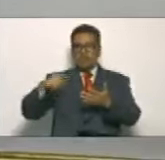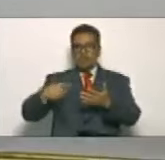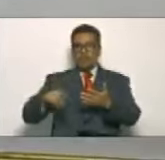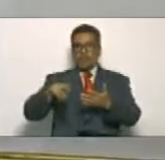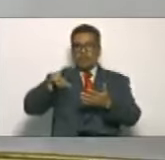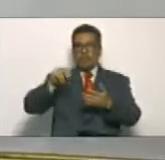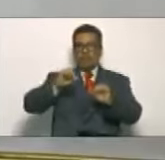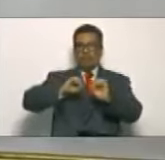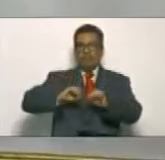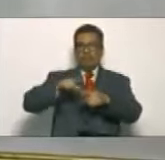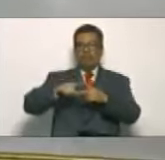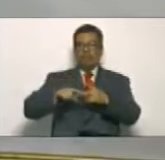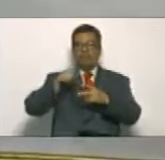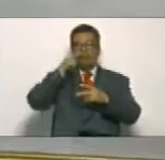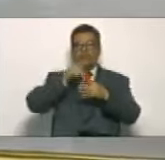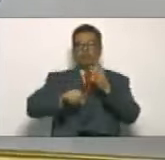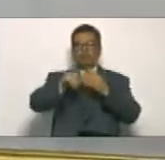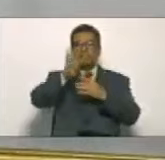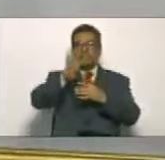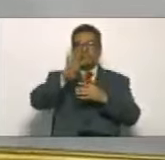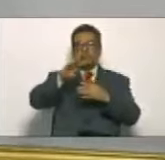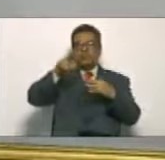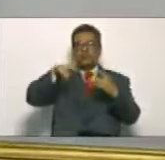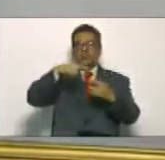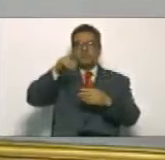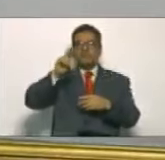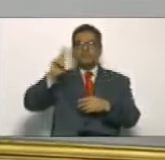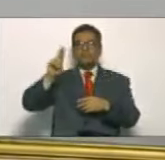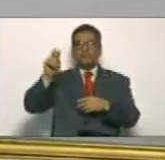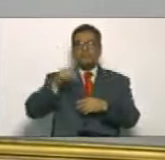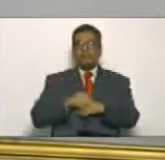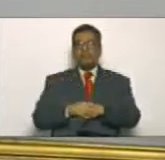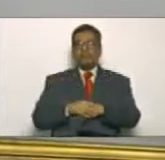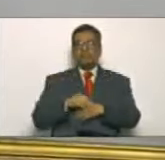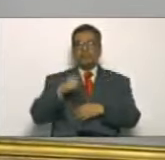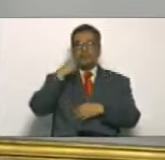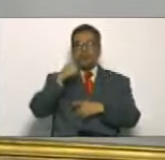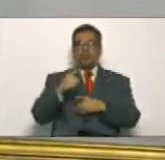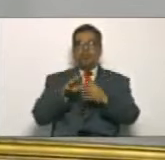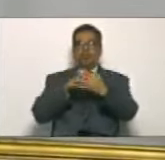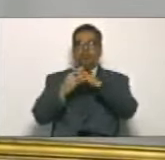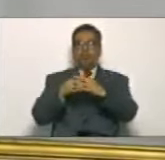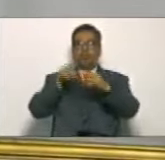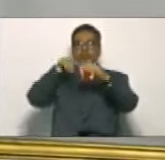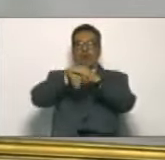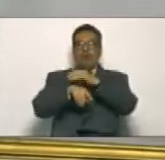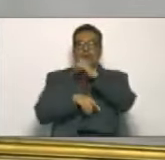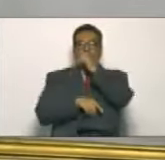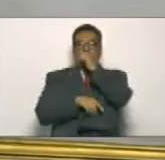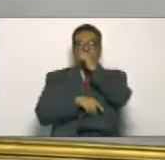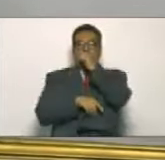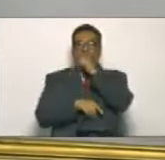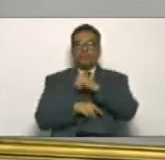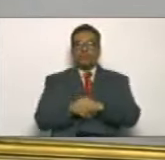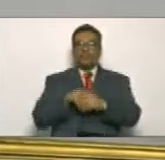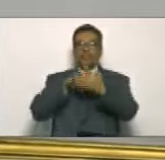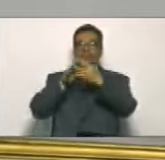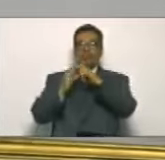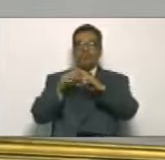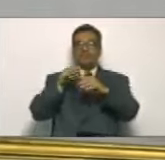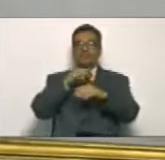negado por la Cuarta República. La misión Barrio Adentro, la